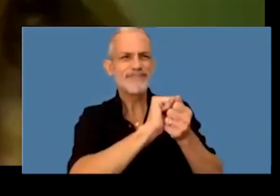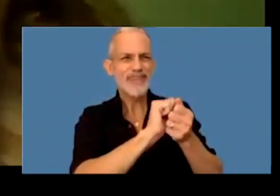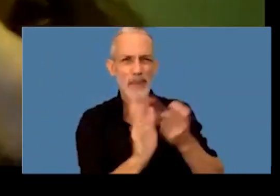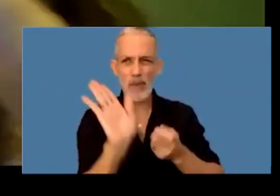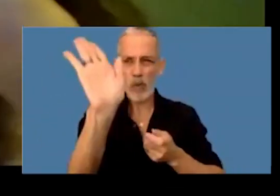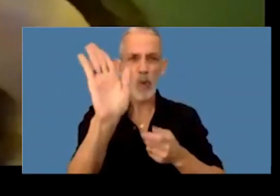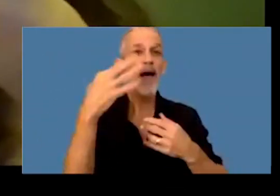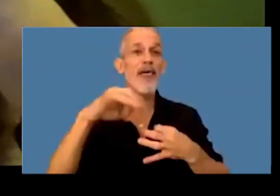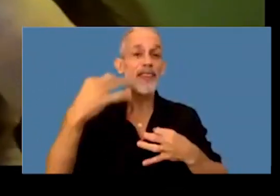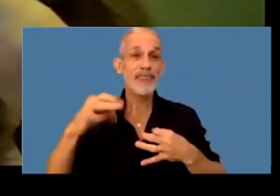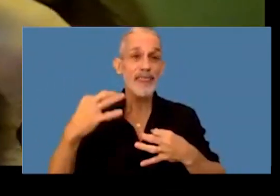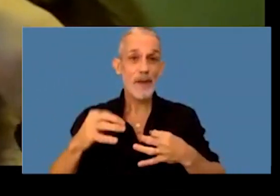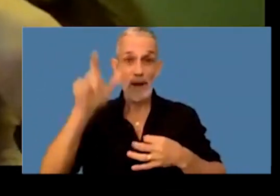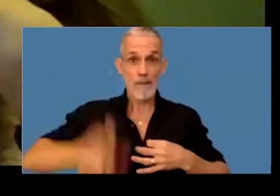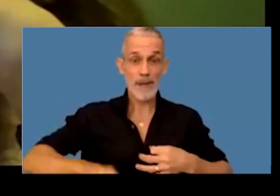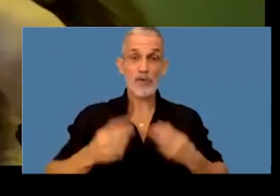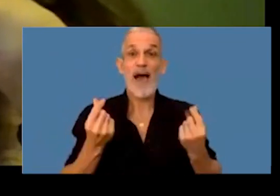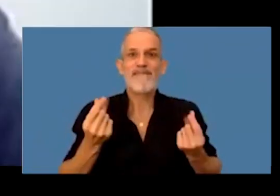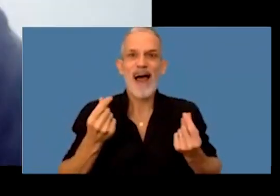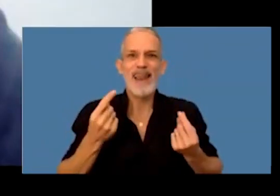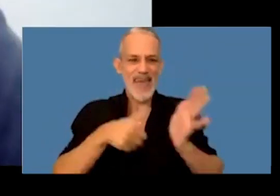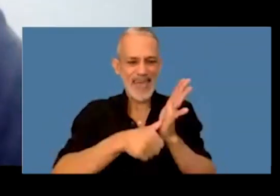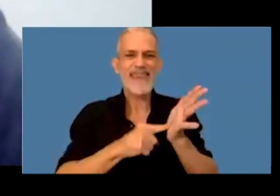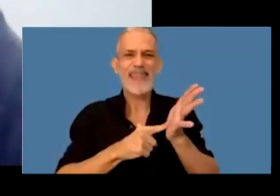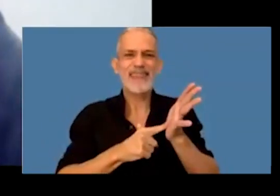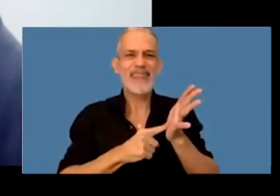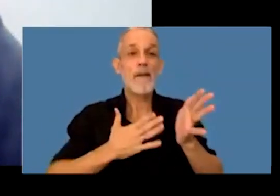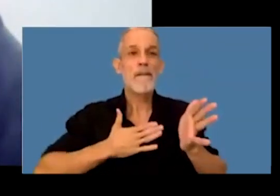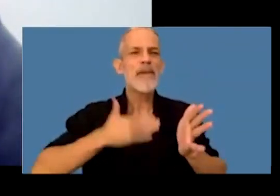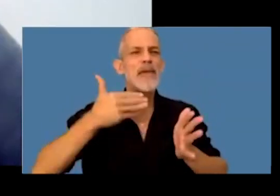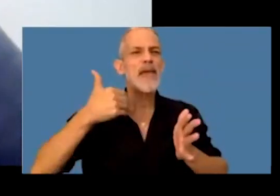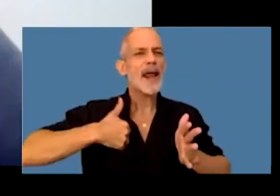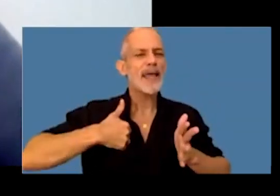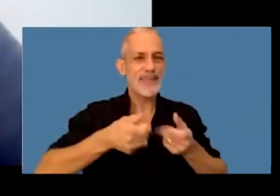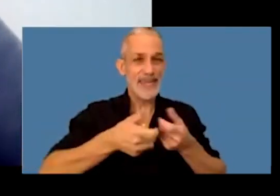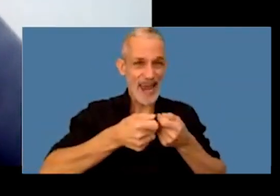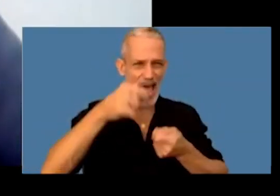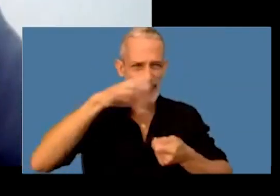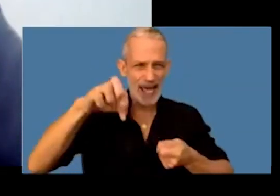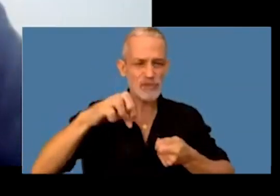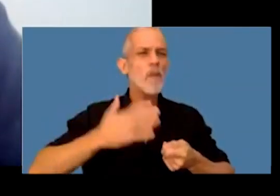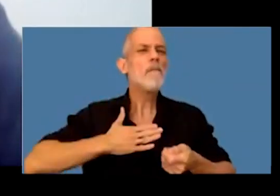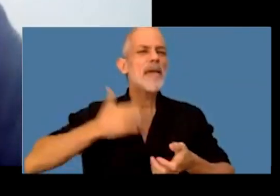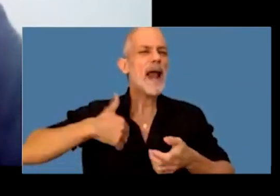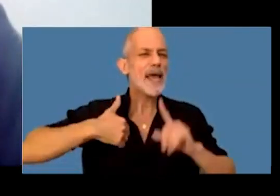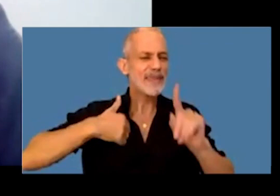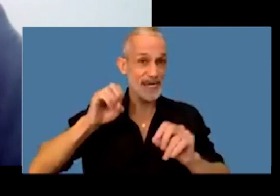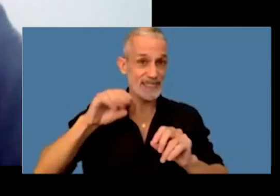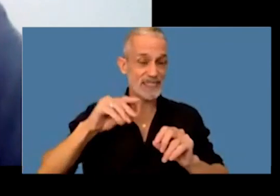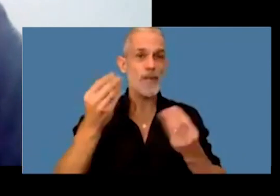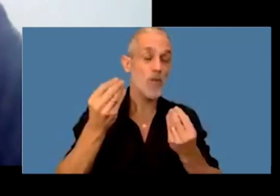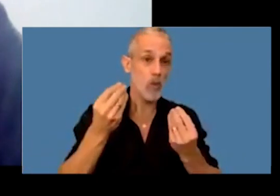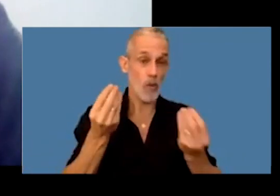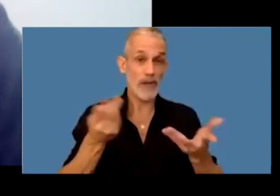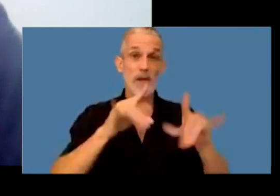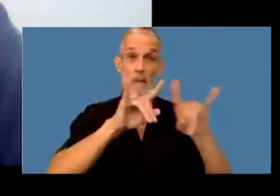tener validada su identidad en el perfil Mi Argentina, ¿sí? En la aplicación Mi Argentina. Eso se puede hacer a través de la página web